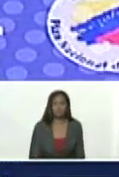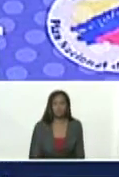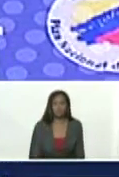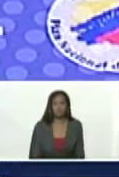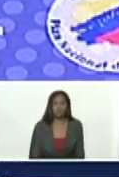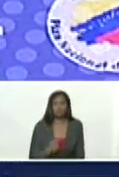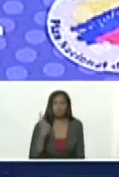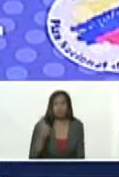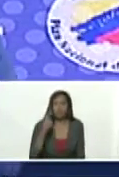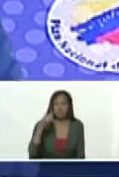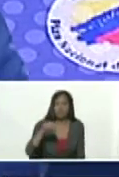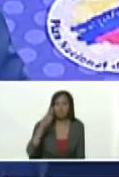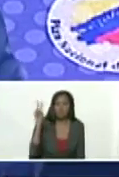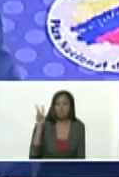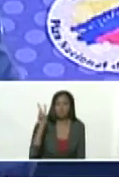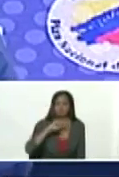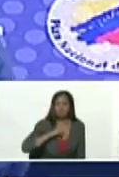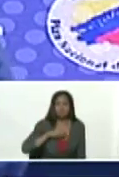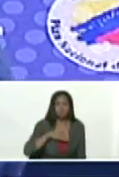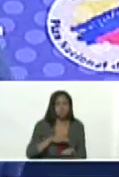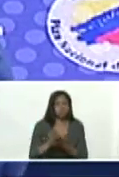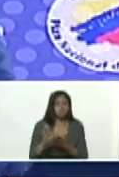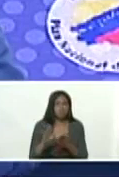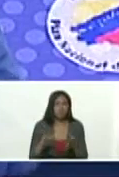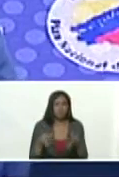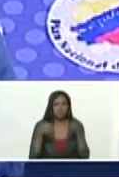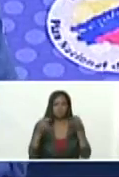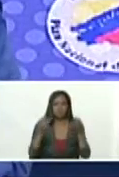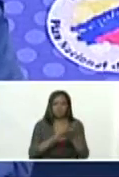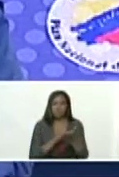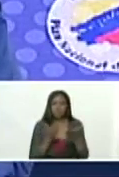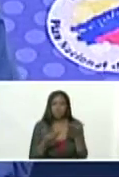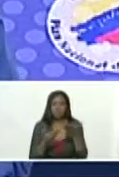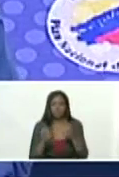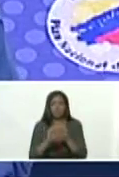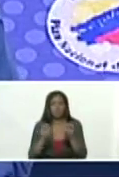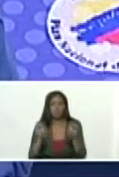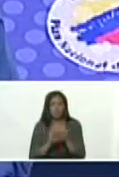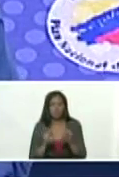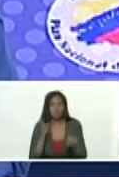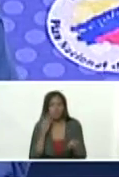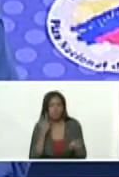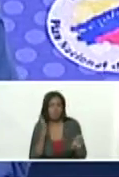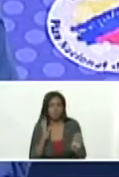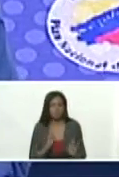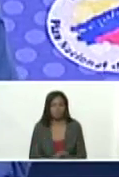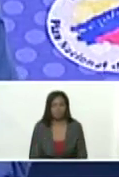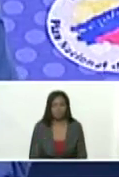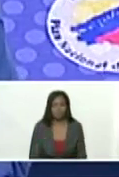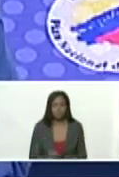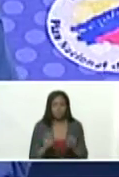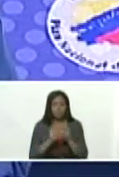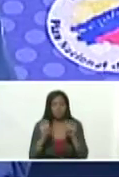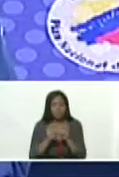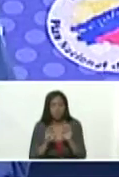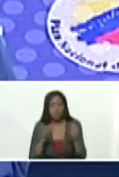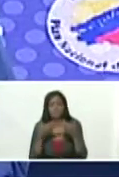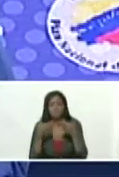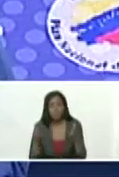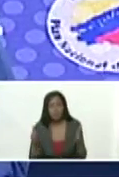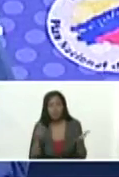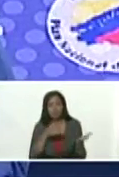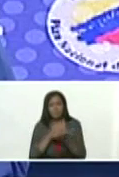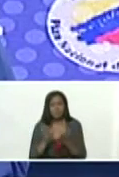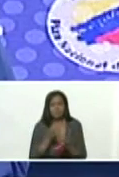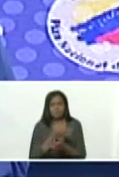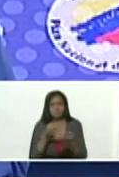Solo aquí en Venezuela nosotros garantizamos eso. En el caso de la educación, una educación pública, gratuita, de